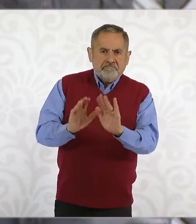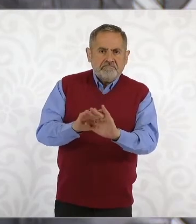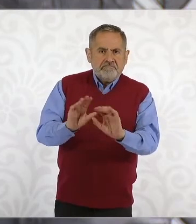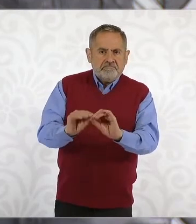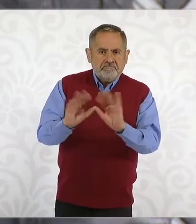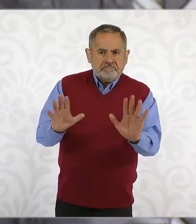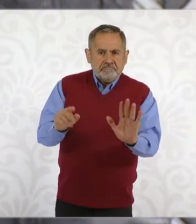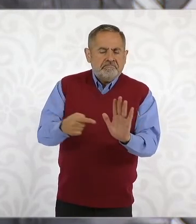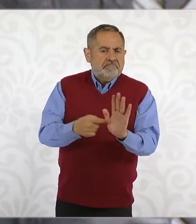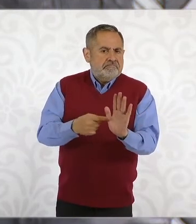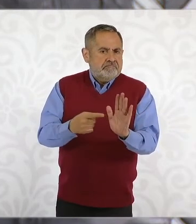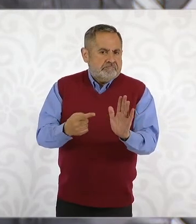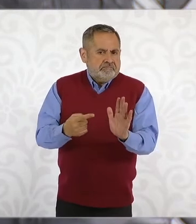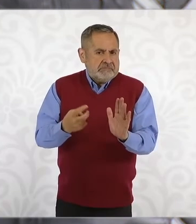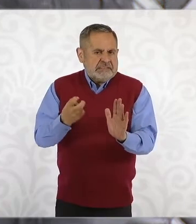de manera